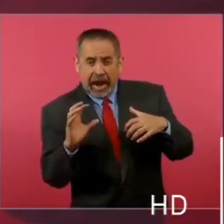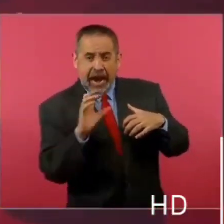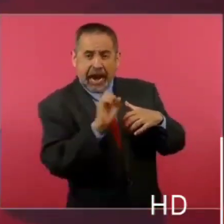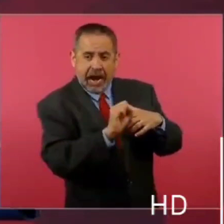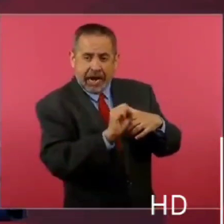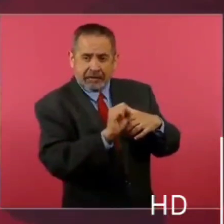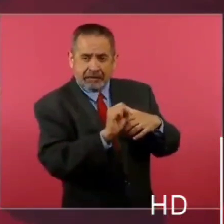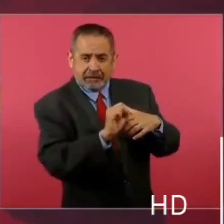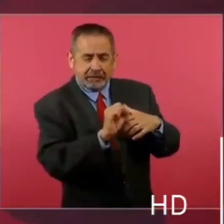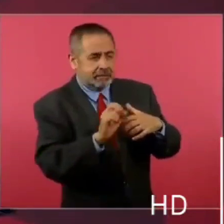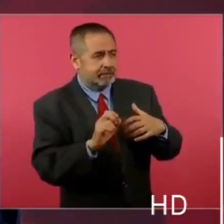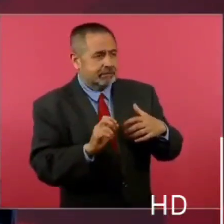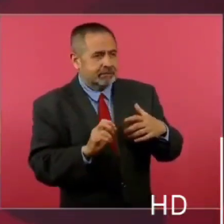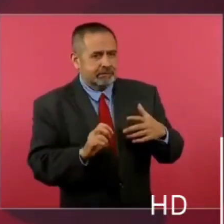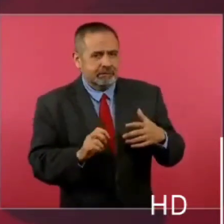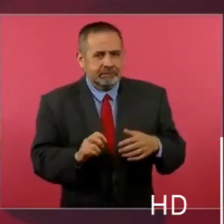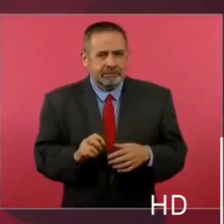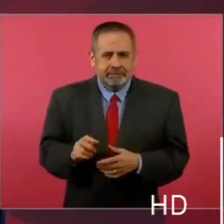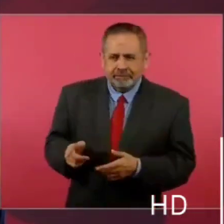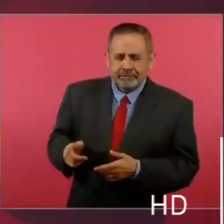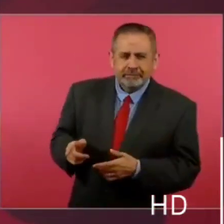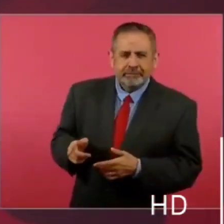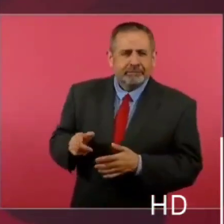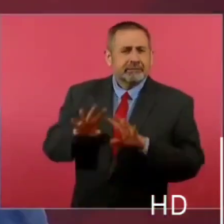¡juega limpio!